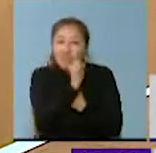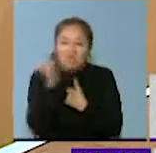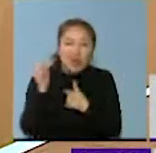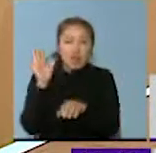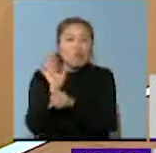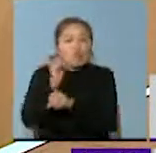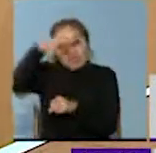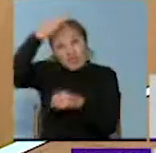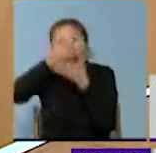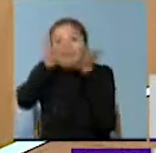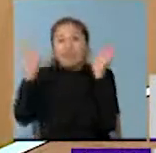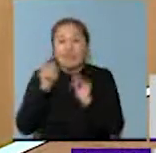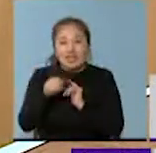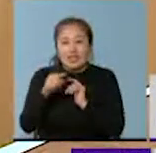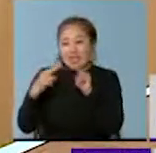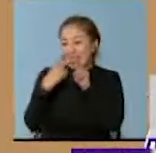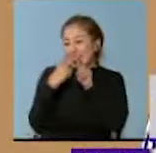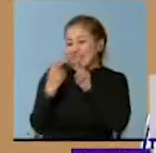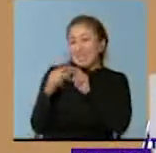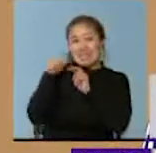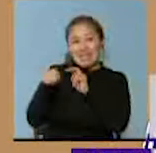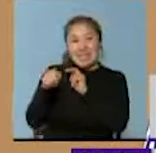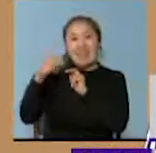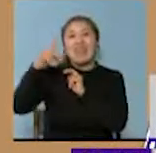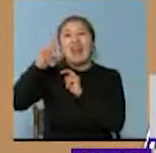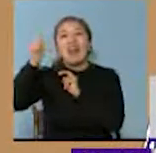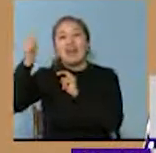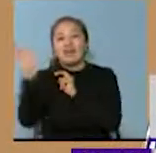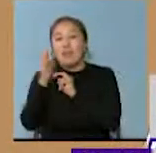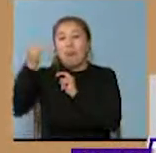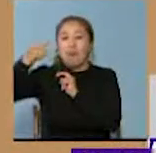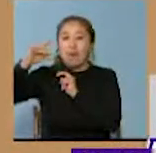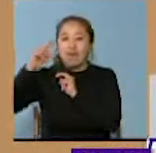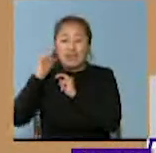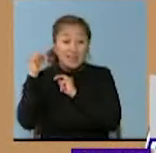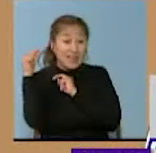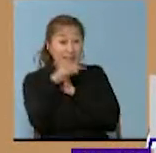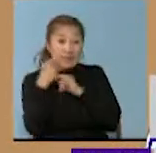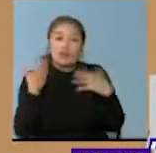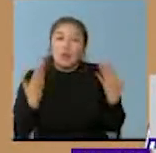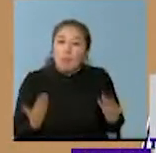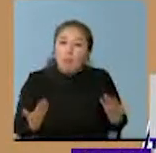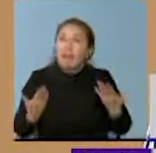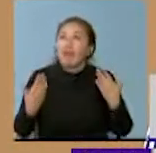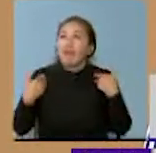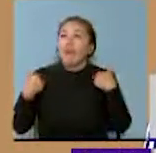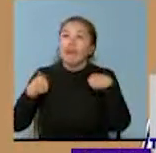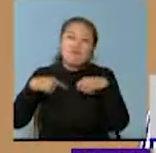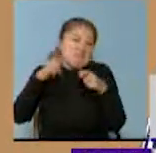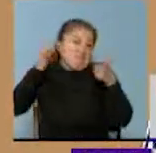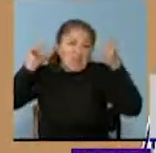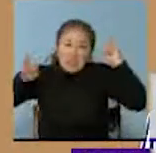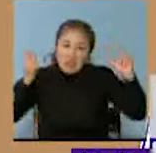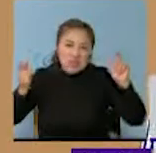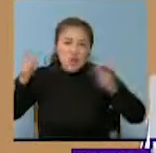puente lamadrid verdad así es y ese anfiteatro nos va a dar la posibilidad de tener distintos tipos de eventos y va a